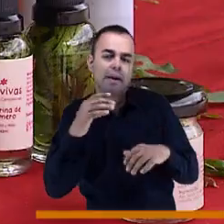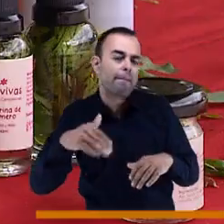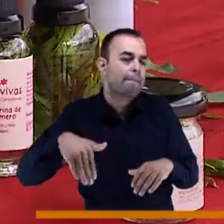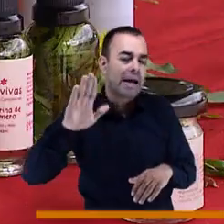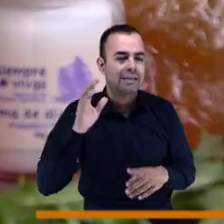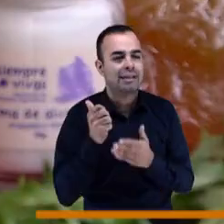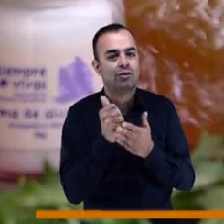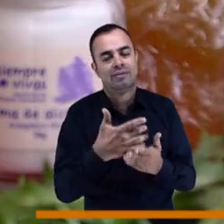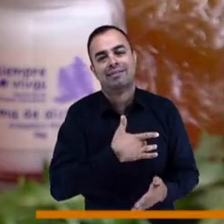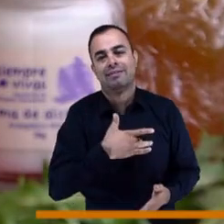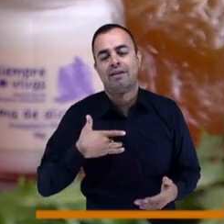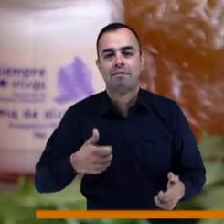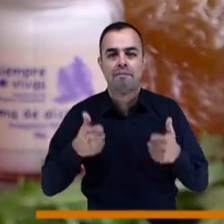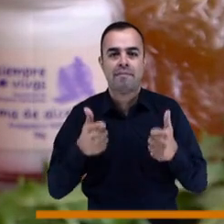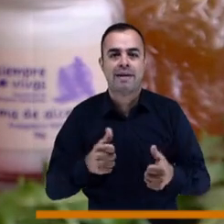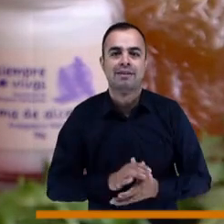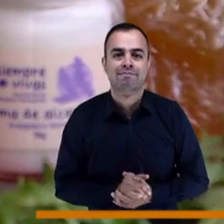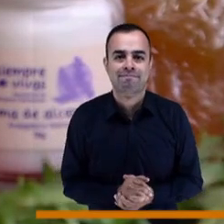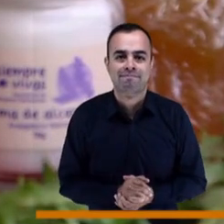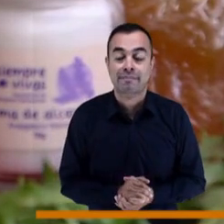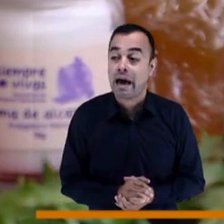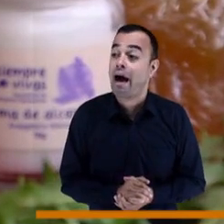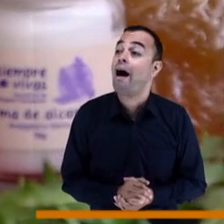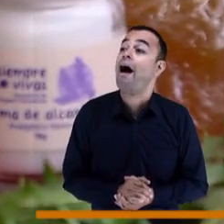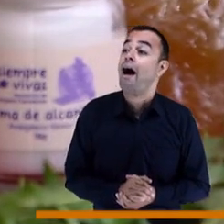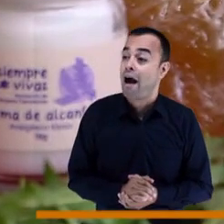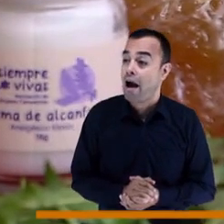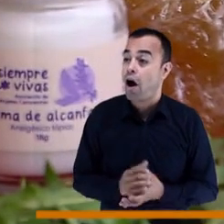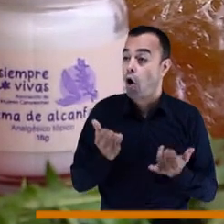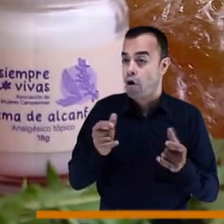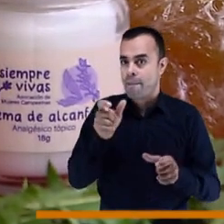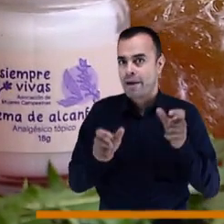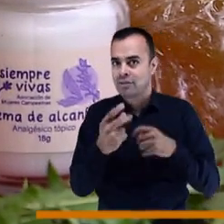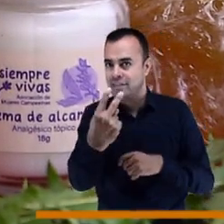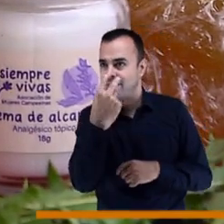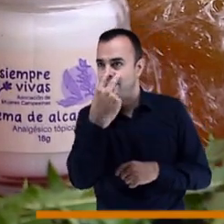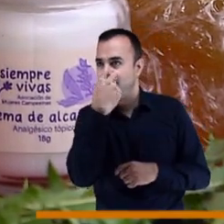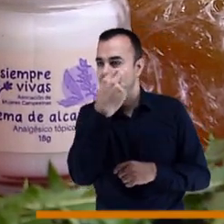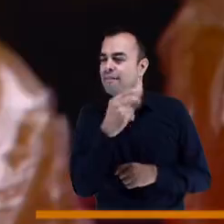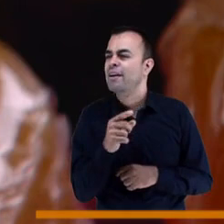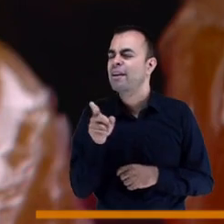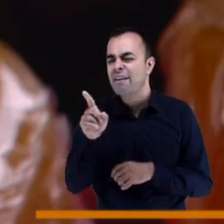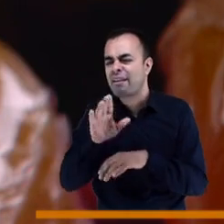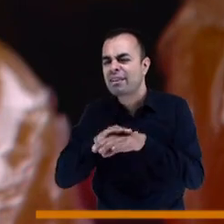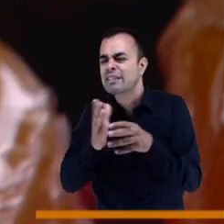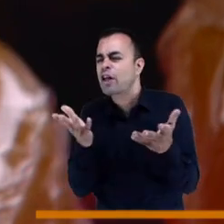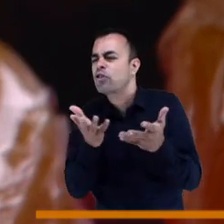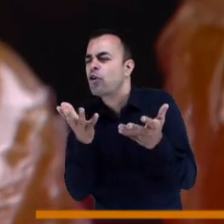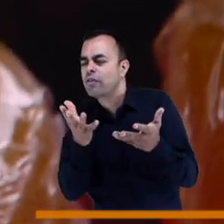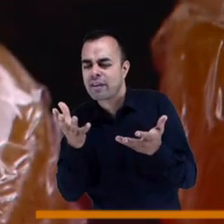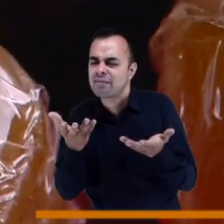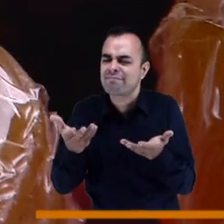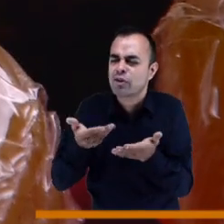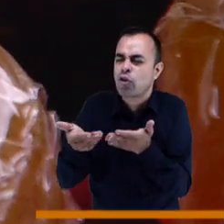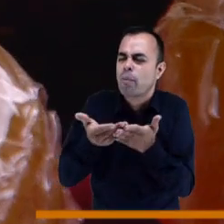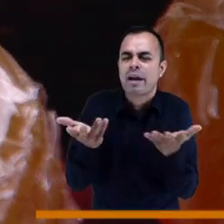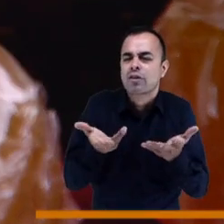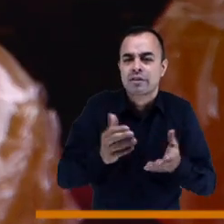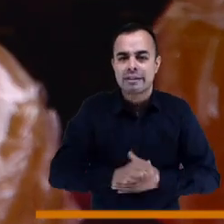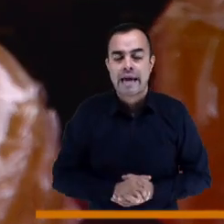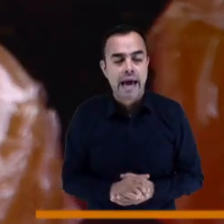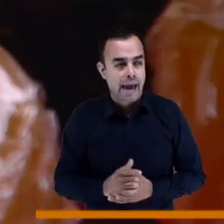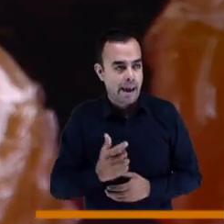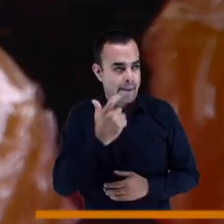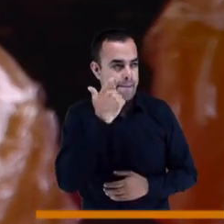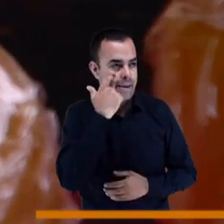todo es ofrecerle salud. Digámosle a los televidentes dónde pueden encontrar estos productos naturales.